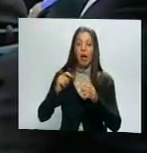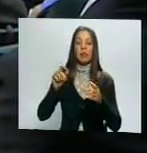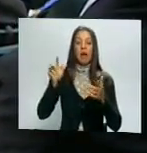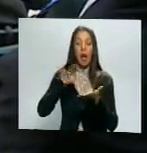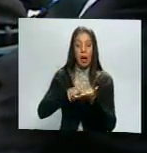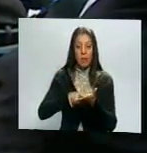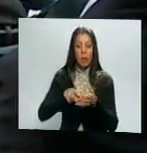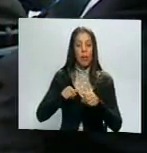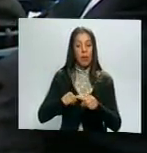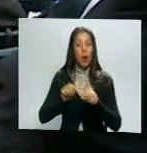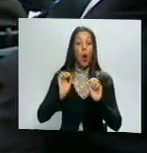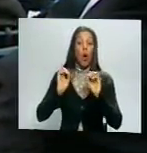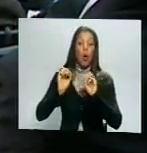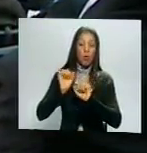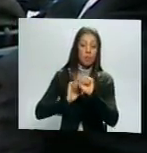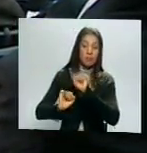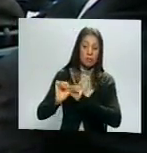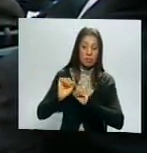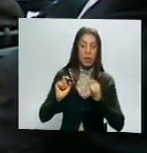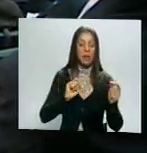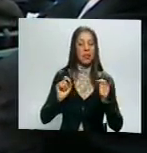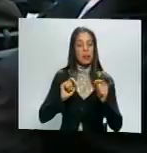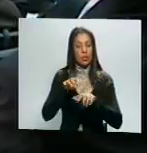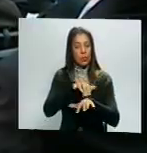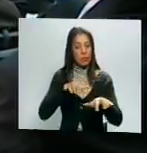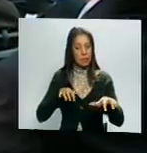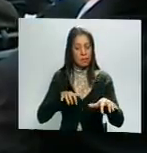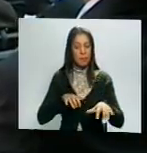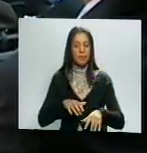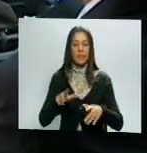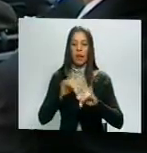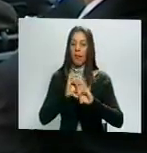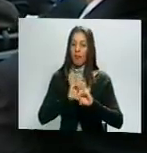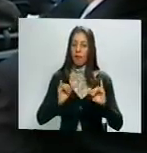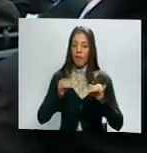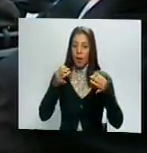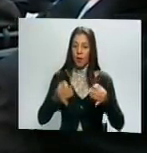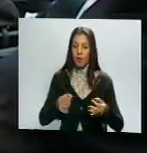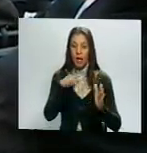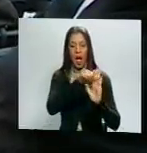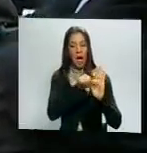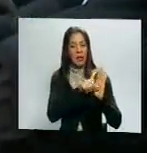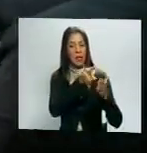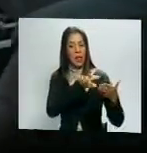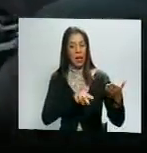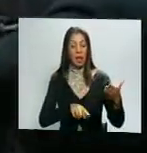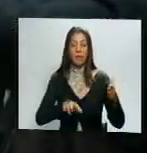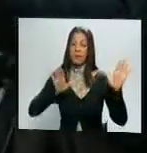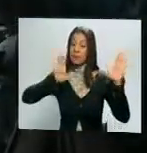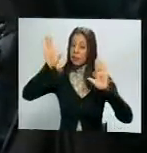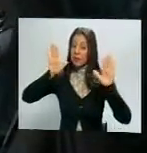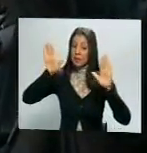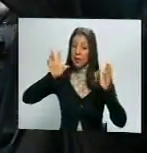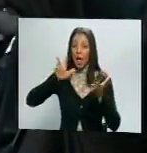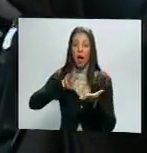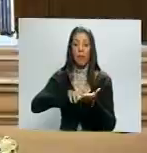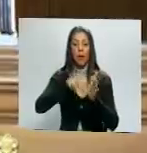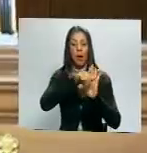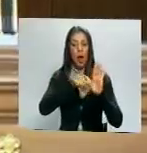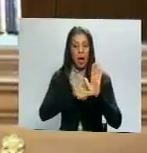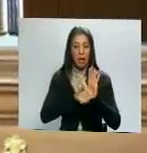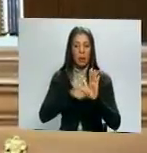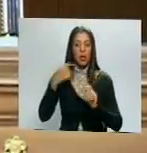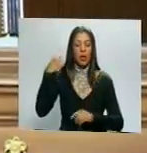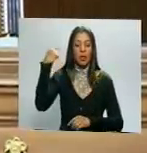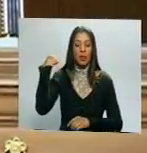curso del debate. Es todo, Presidenta, con relación a la lectura del acta. En consideración para aprobación, acta de sesión ordinaria